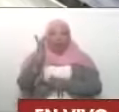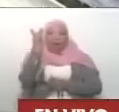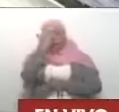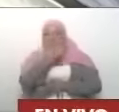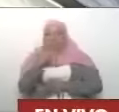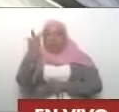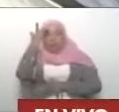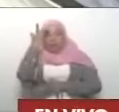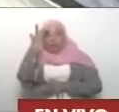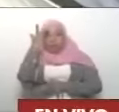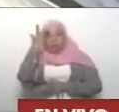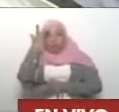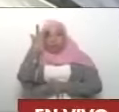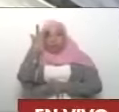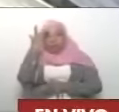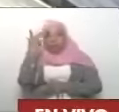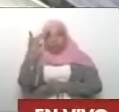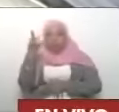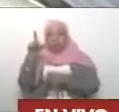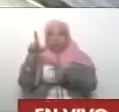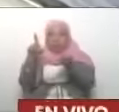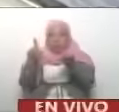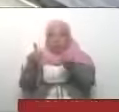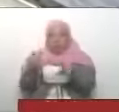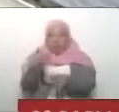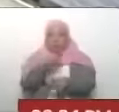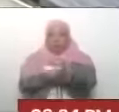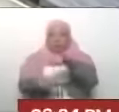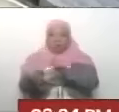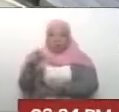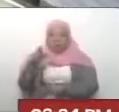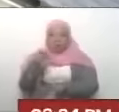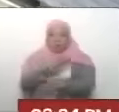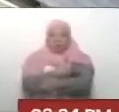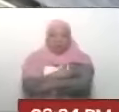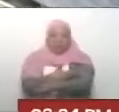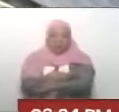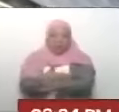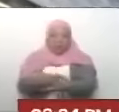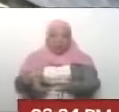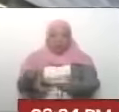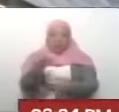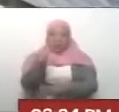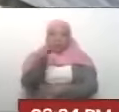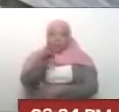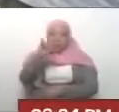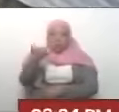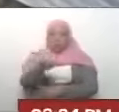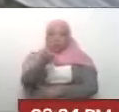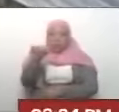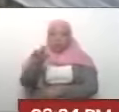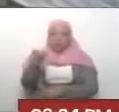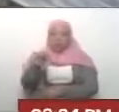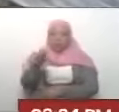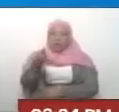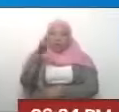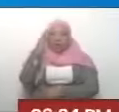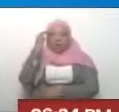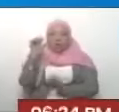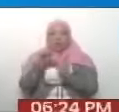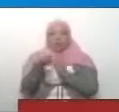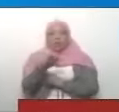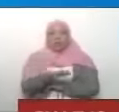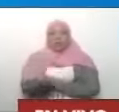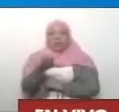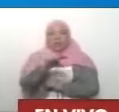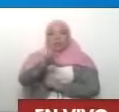Claro, claro. Yo me hice un examen genético y me salió el 12% de mis genes. ¿Ustedes saben de dónde?